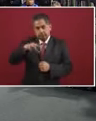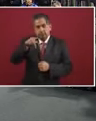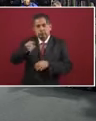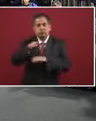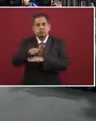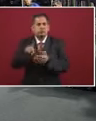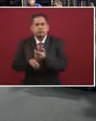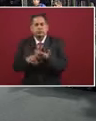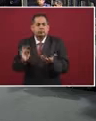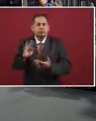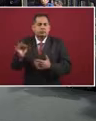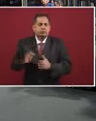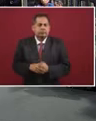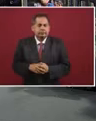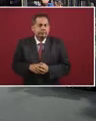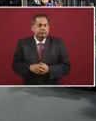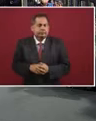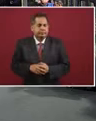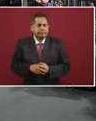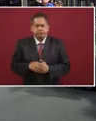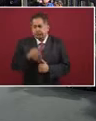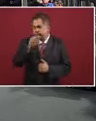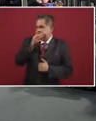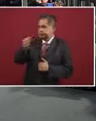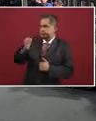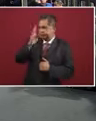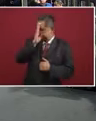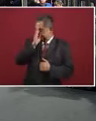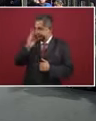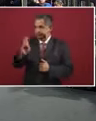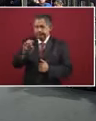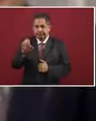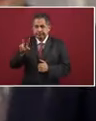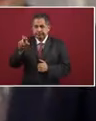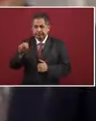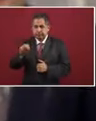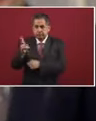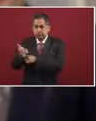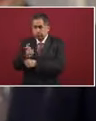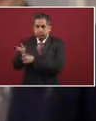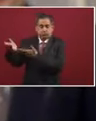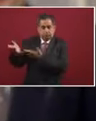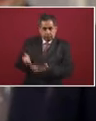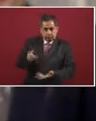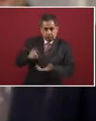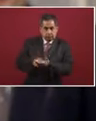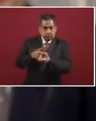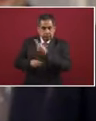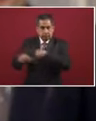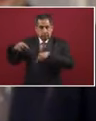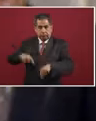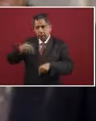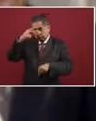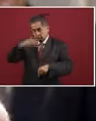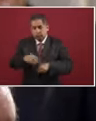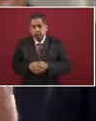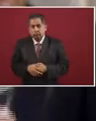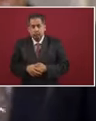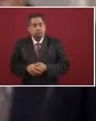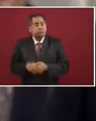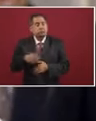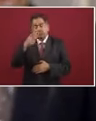cuál sería su mensaje directo a Evo Morales, si lo invitaría usted a venir a México, y si en México